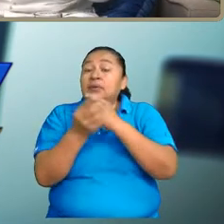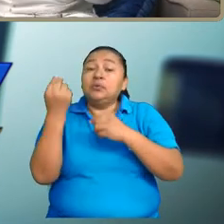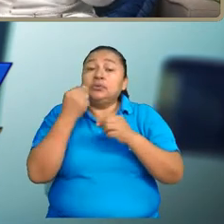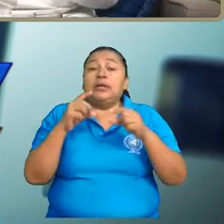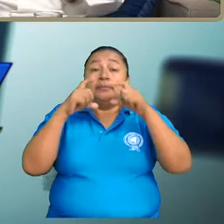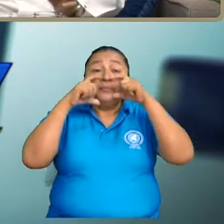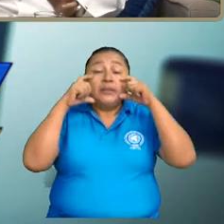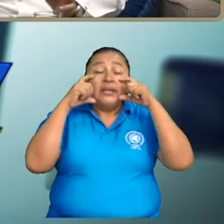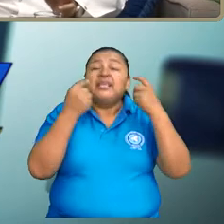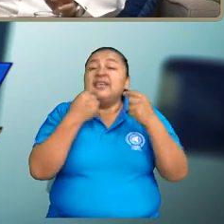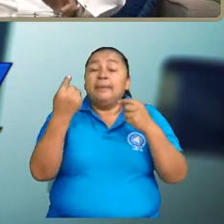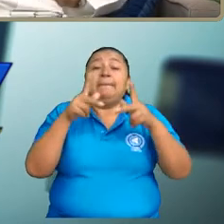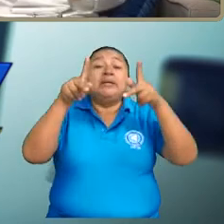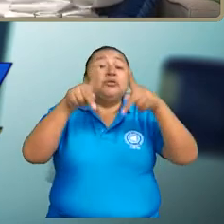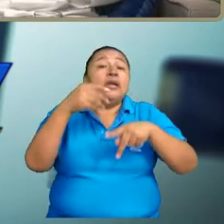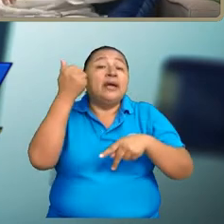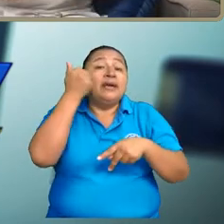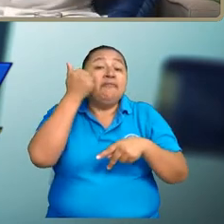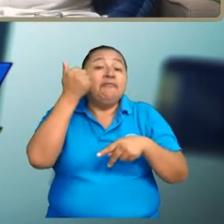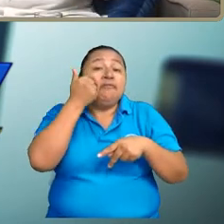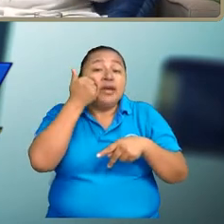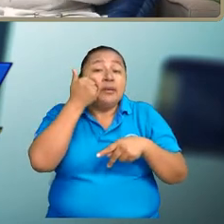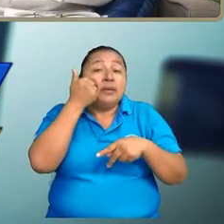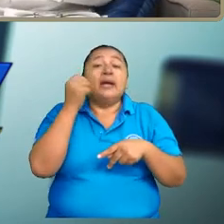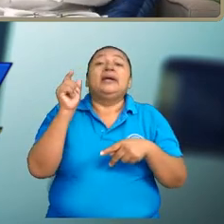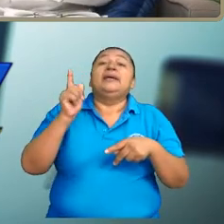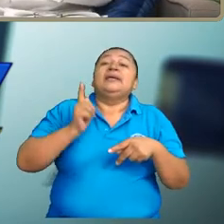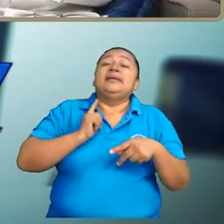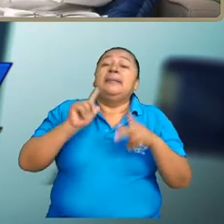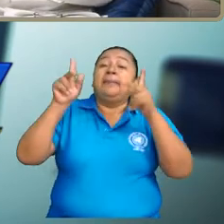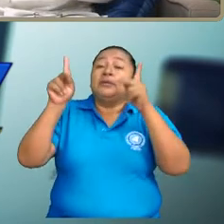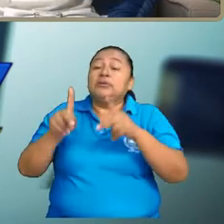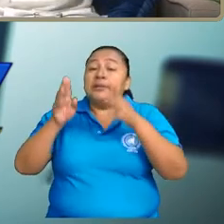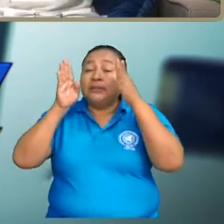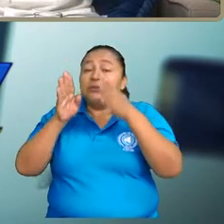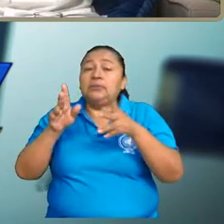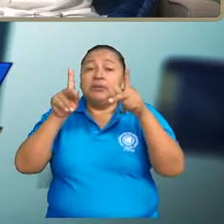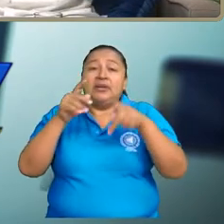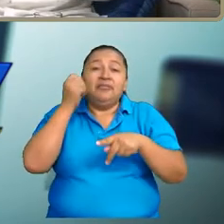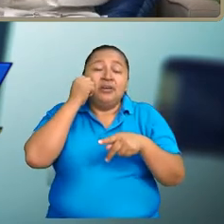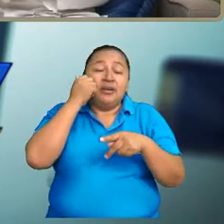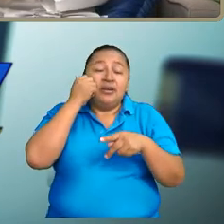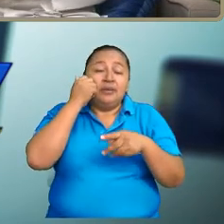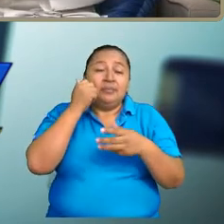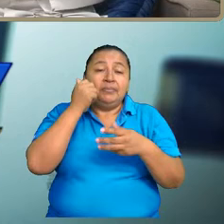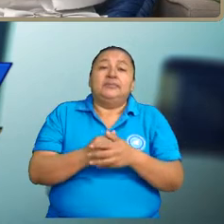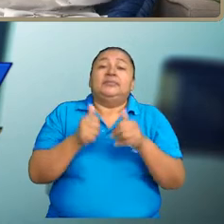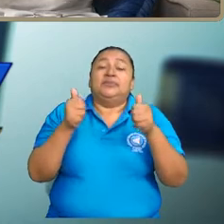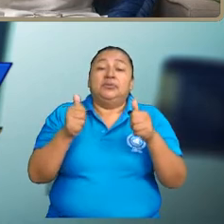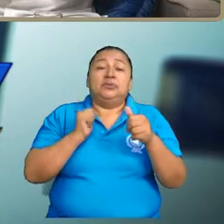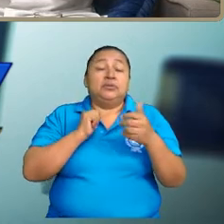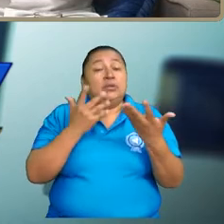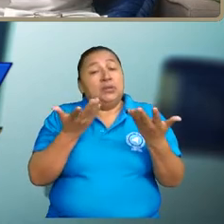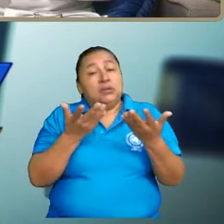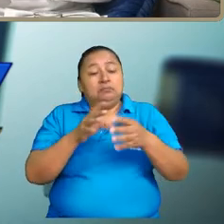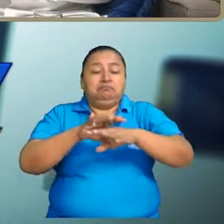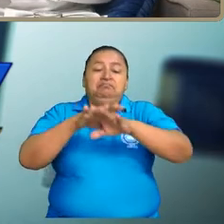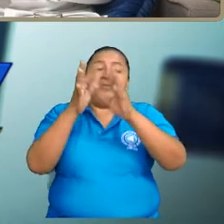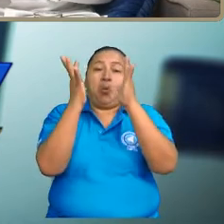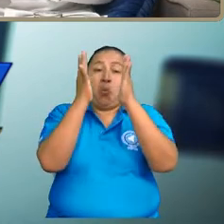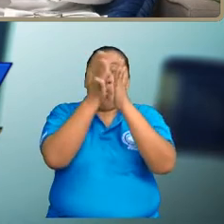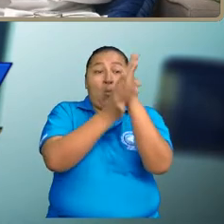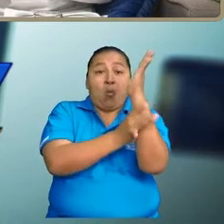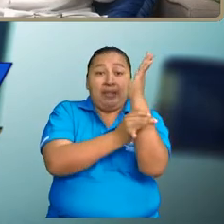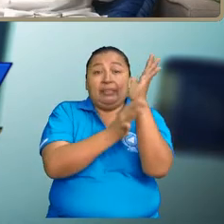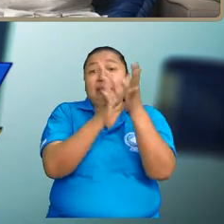las personas enfermas y quien atiende a las personas enfermas. ¿Y los guantes, doctor? Unas que, en relación a los guantes,